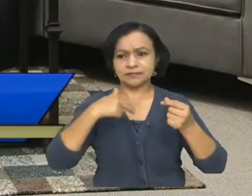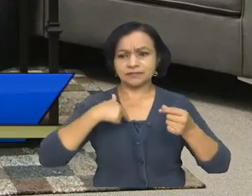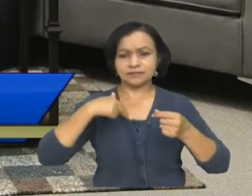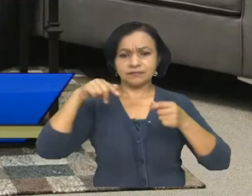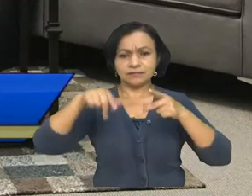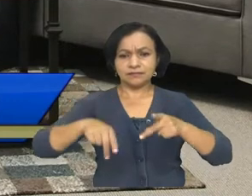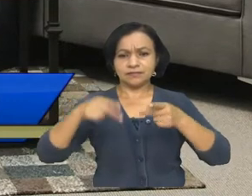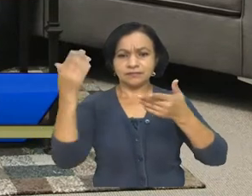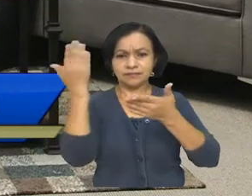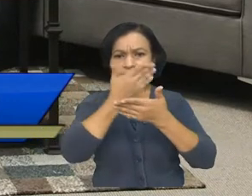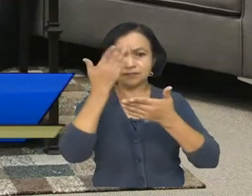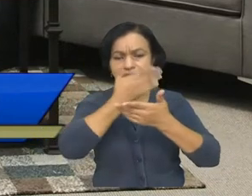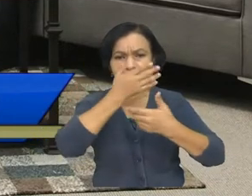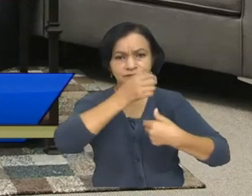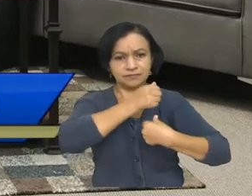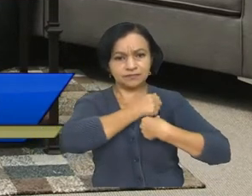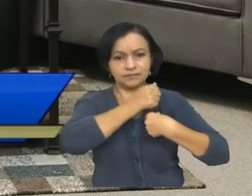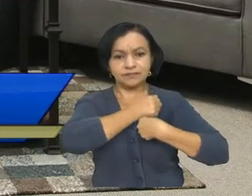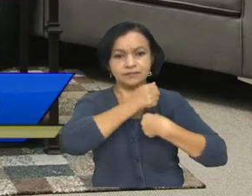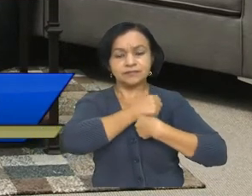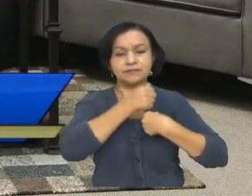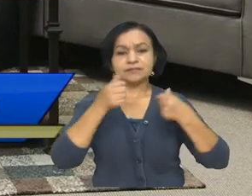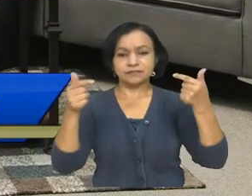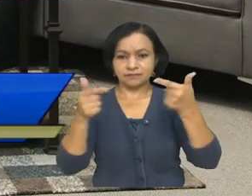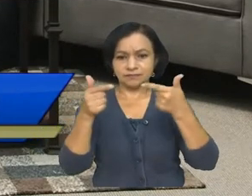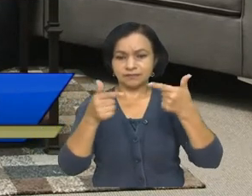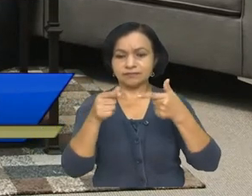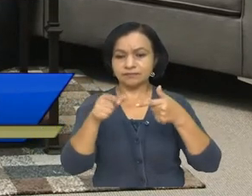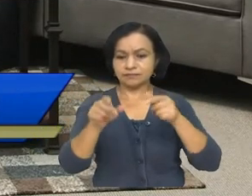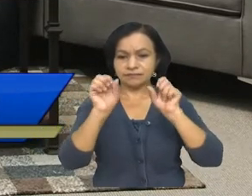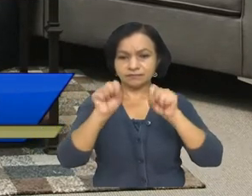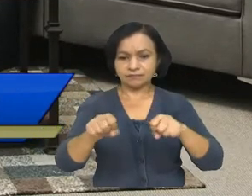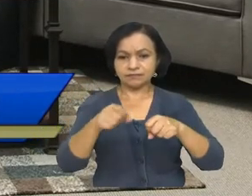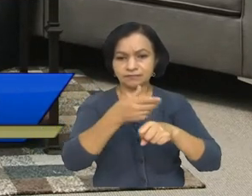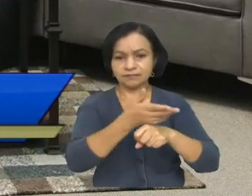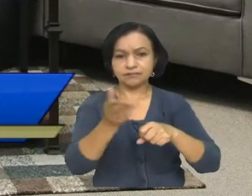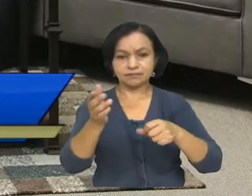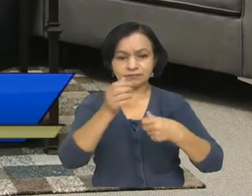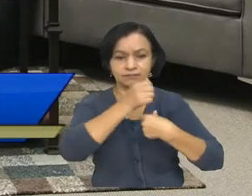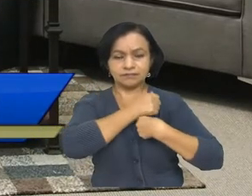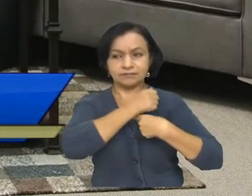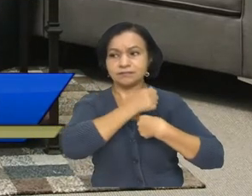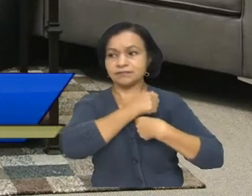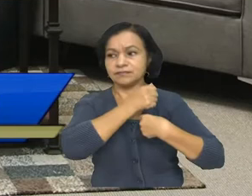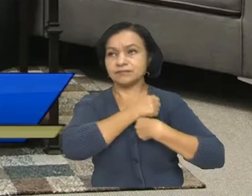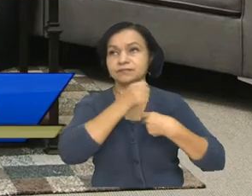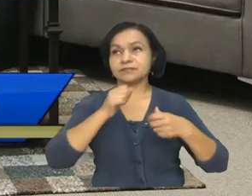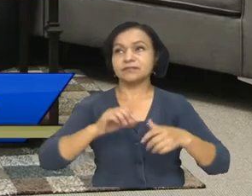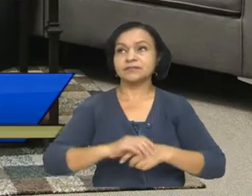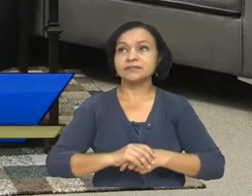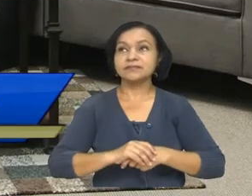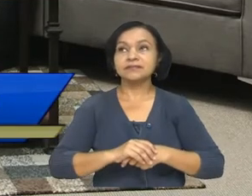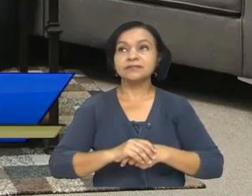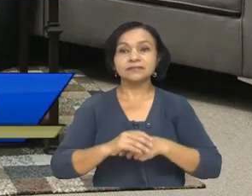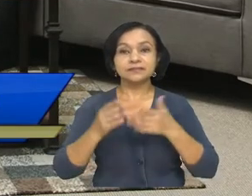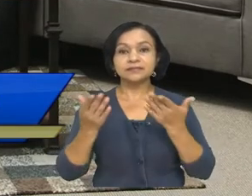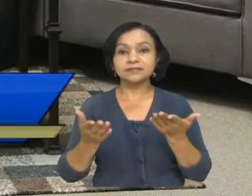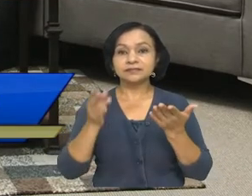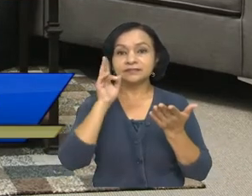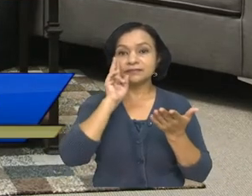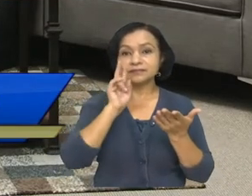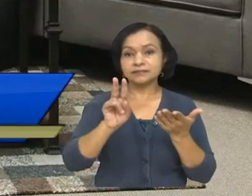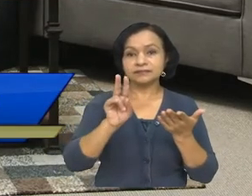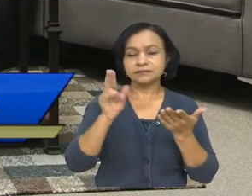pues, porque ya si te venís de una cuestión militar es porque querés ser militar. Entonces ya estaban viendo los grados